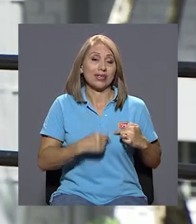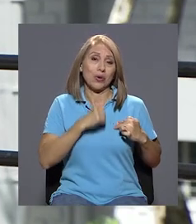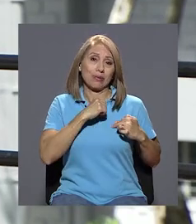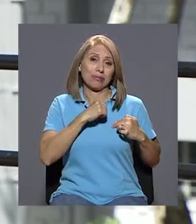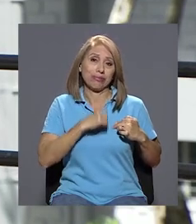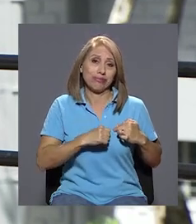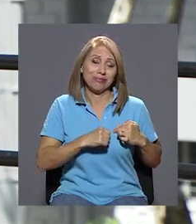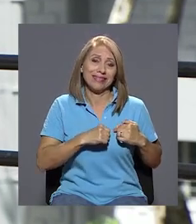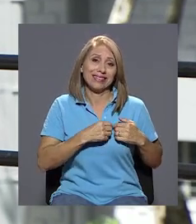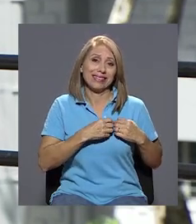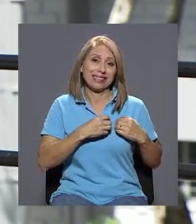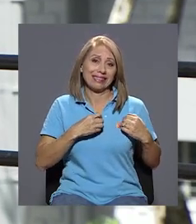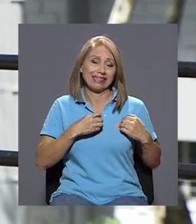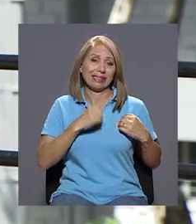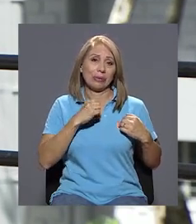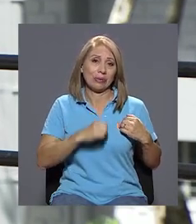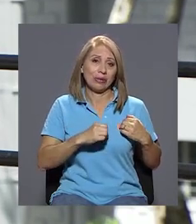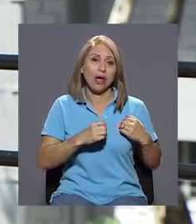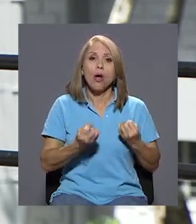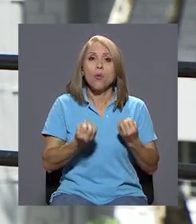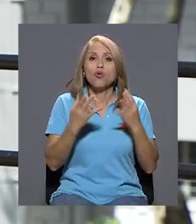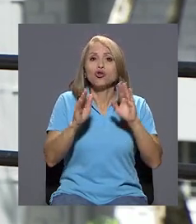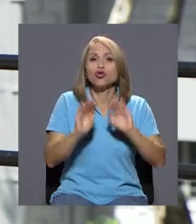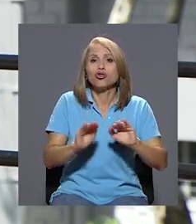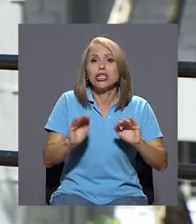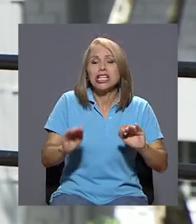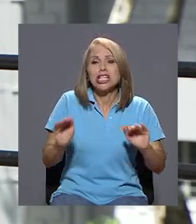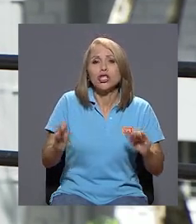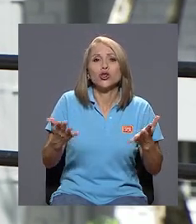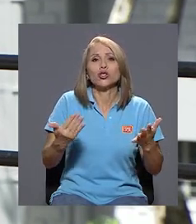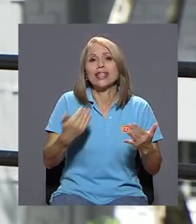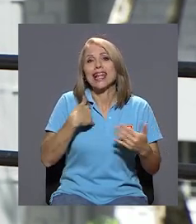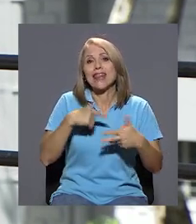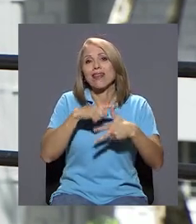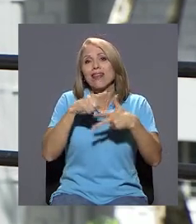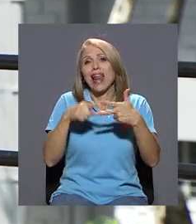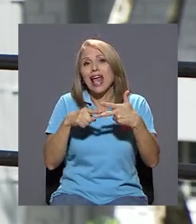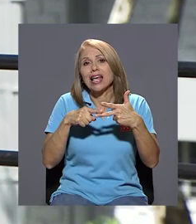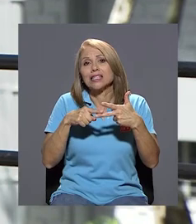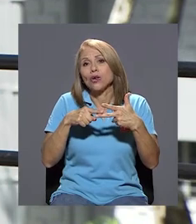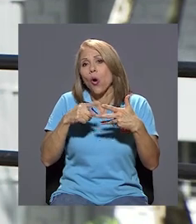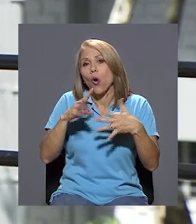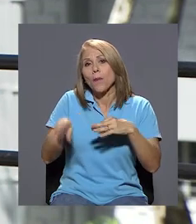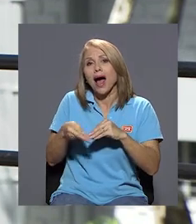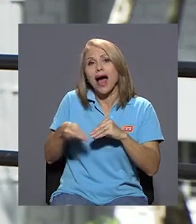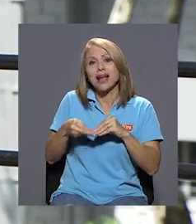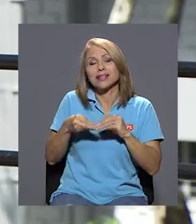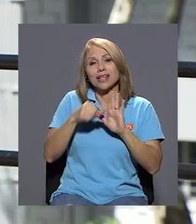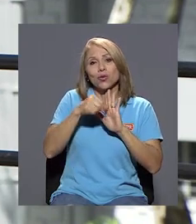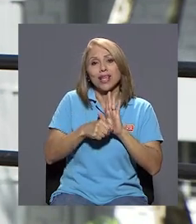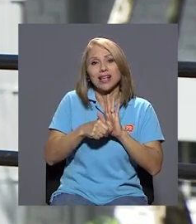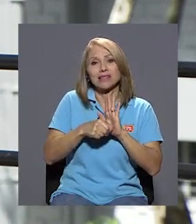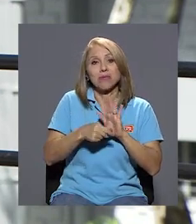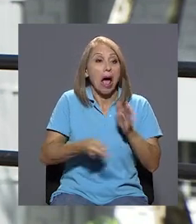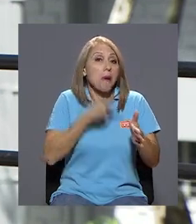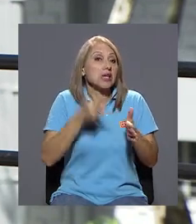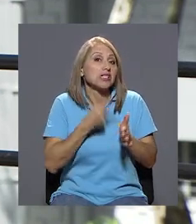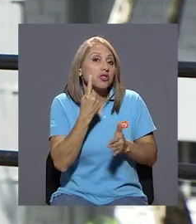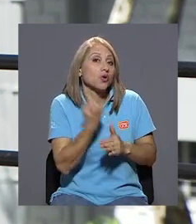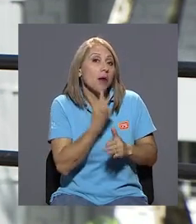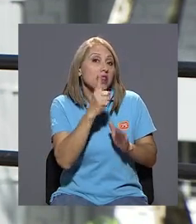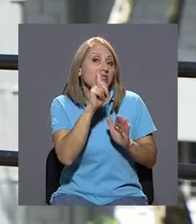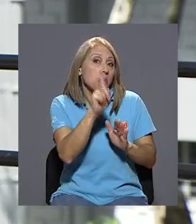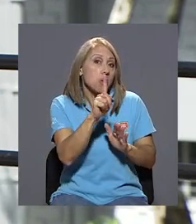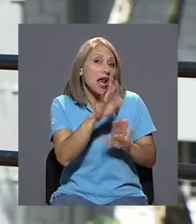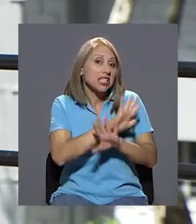a corazón abierto, incluso muchos niños reciben 3 o más cirugías, ¿verdad? Habrán otros que solo reciben una y se le